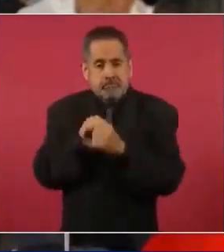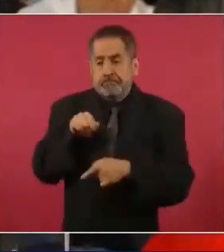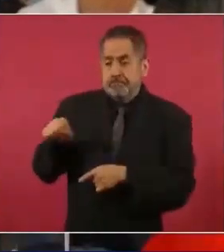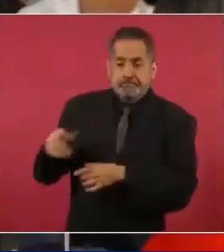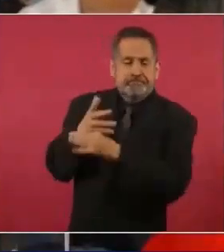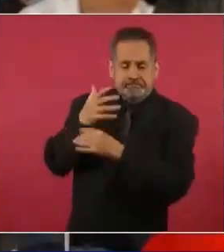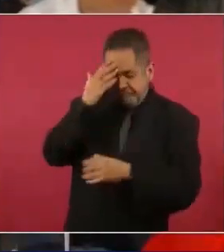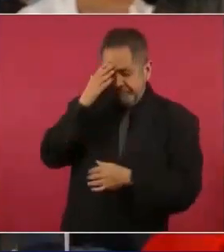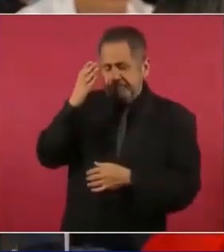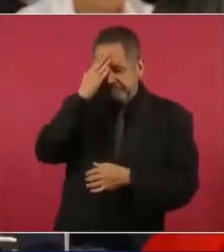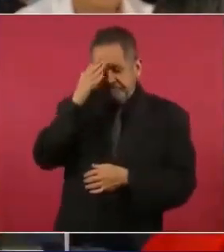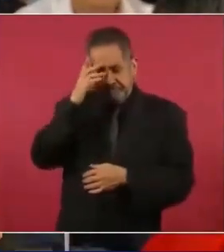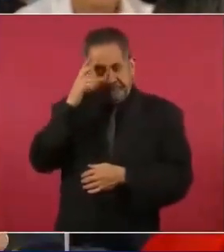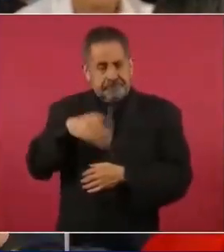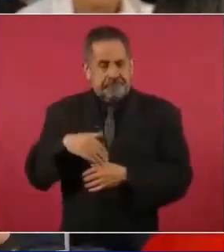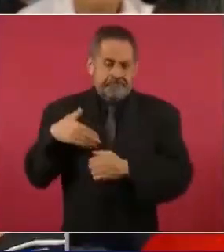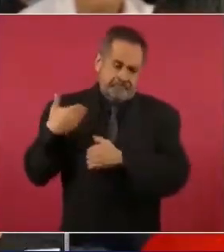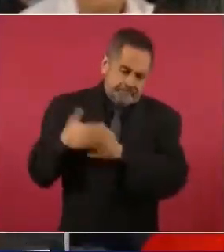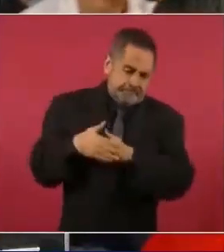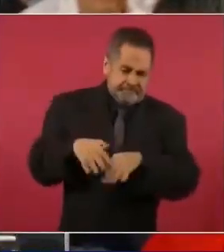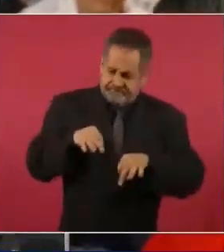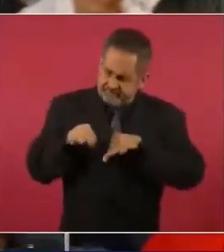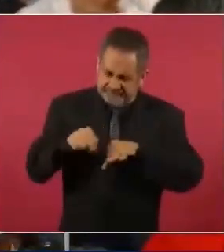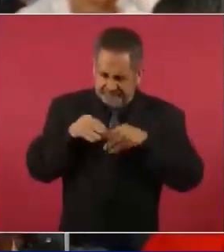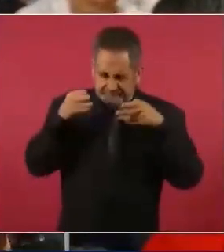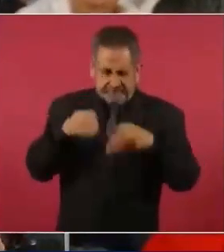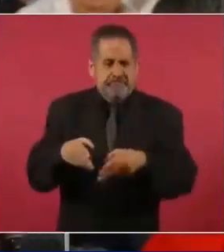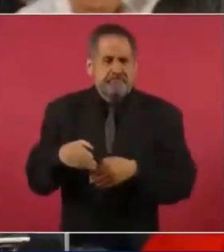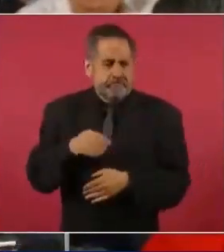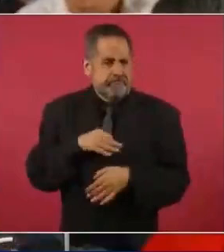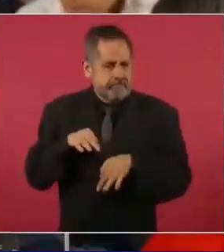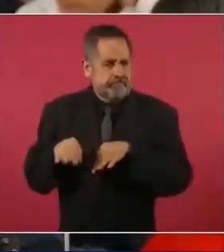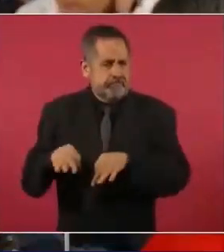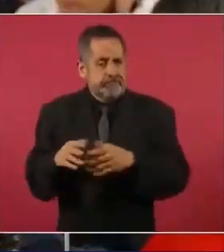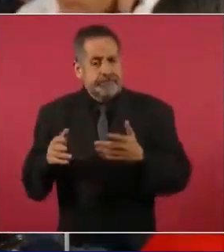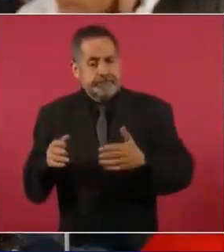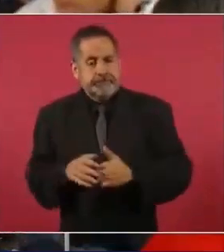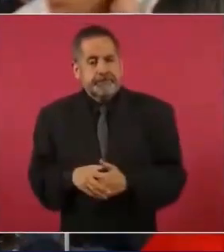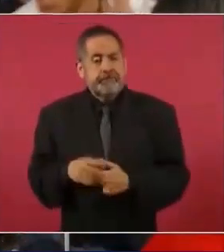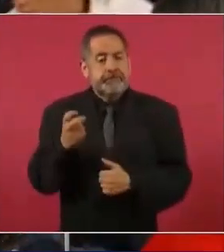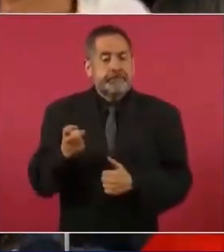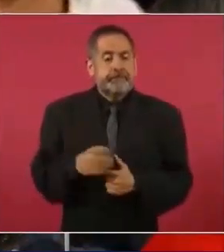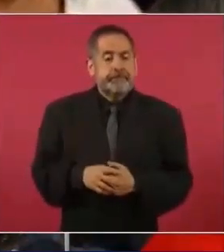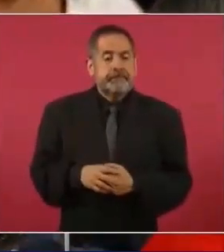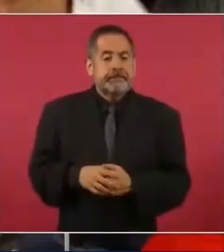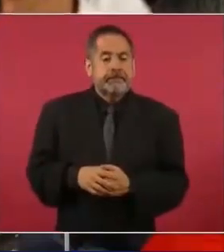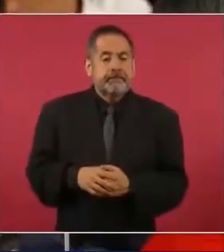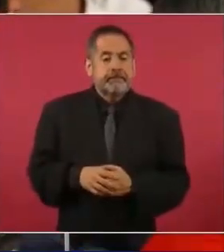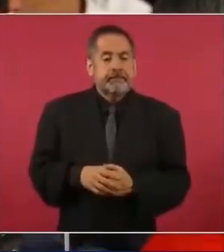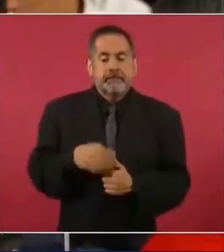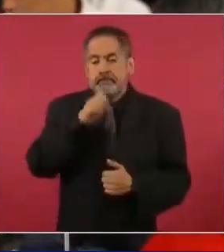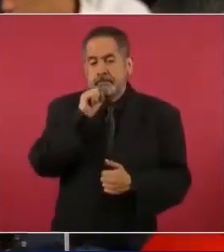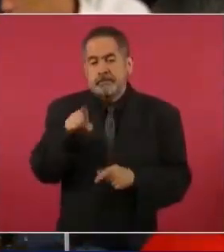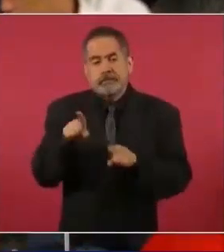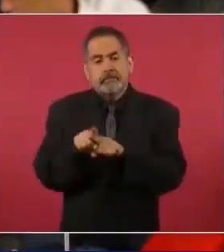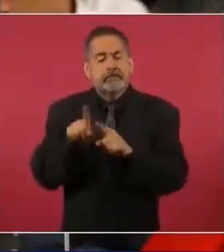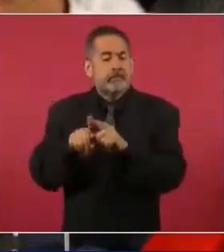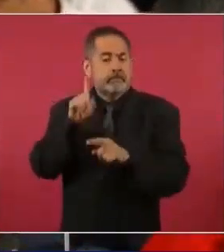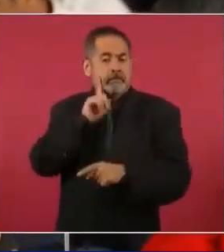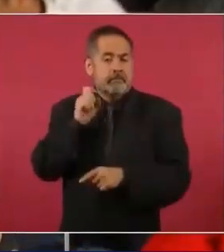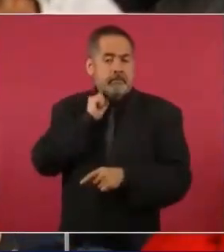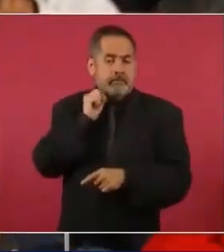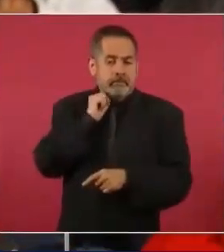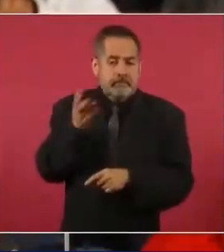problemática, ya vamos a ponernos a trabajar, así dijo. Entonces, Y bueno, también la